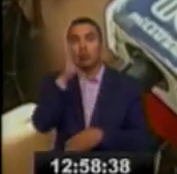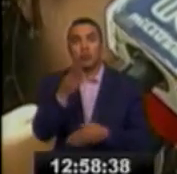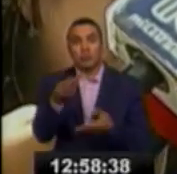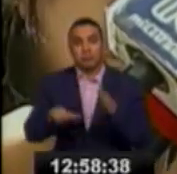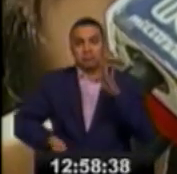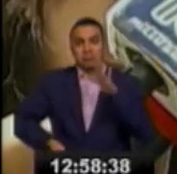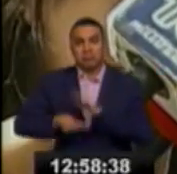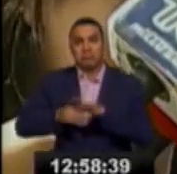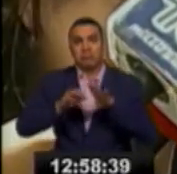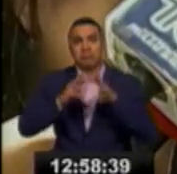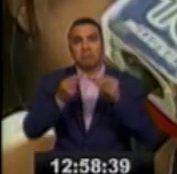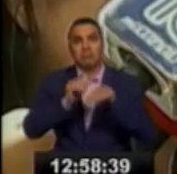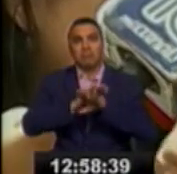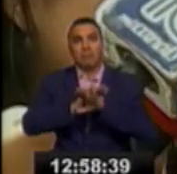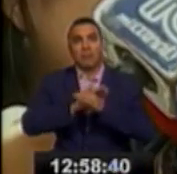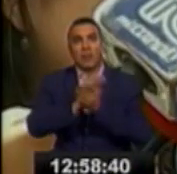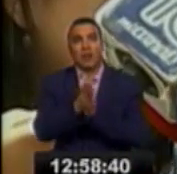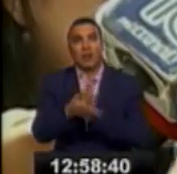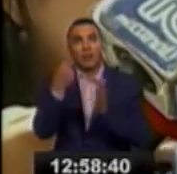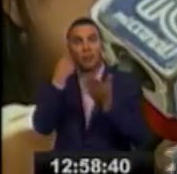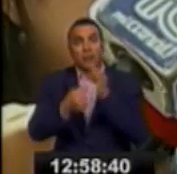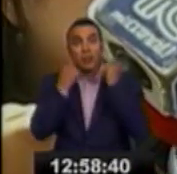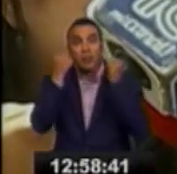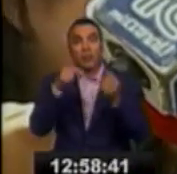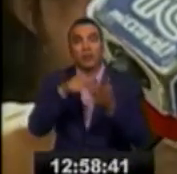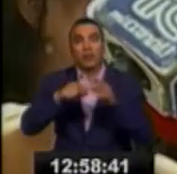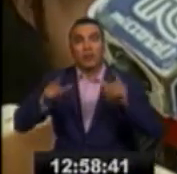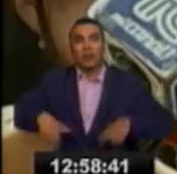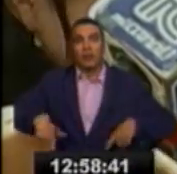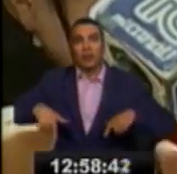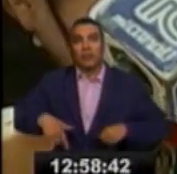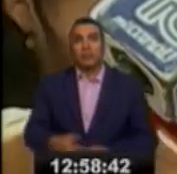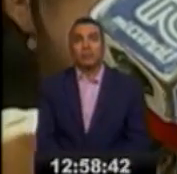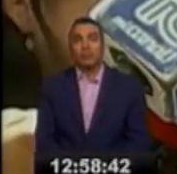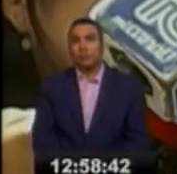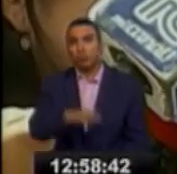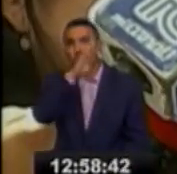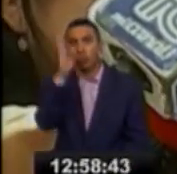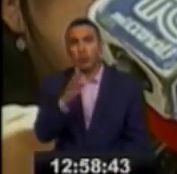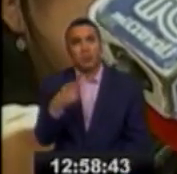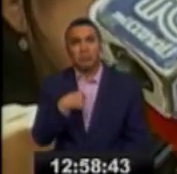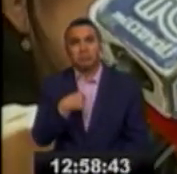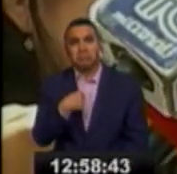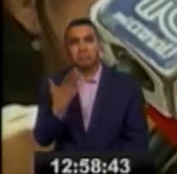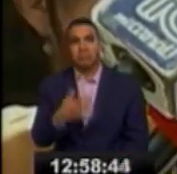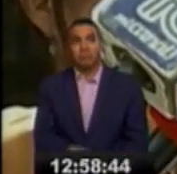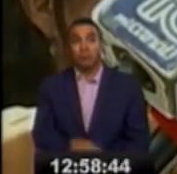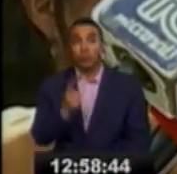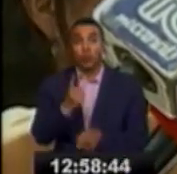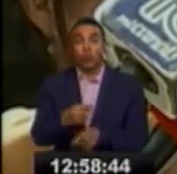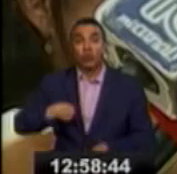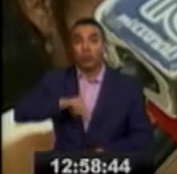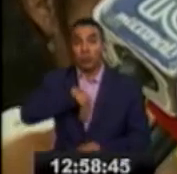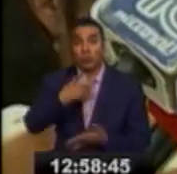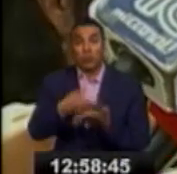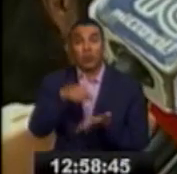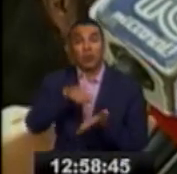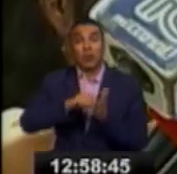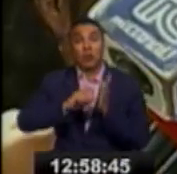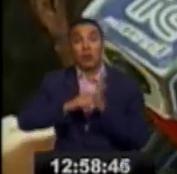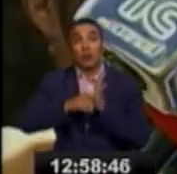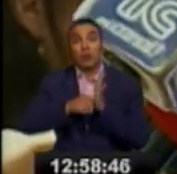recibieron recursos públicos para la campaña de Lenín Moreno. Nunca, jamás. Y por eso estamos viniendo aquí a la